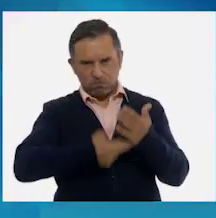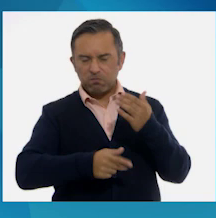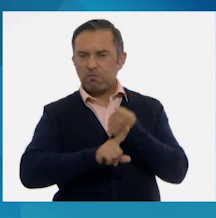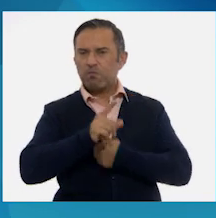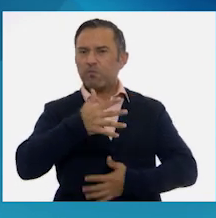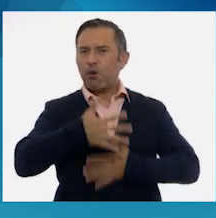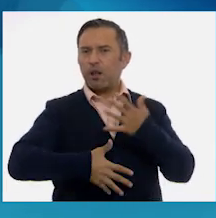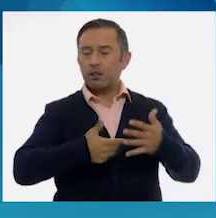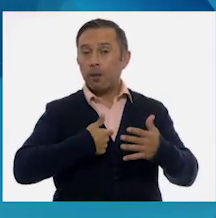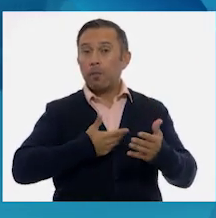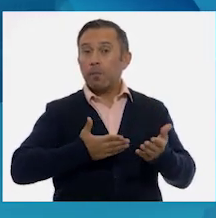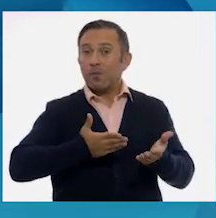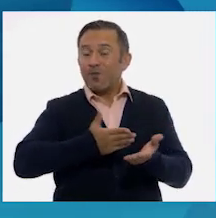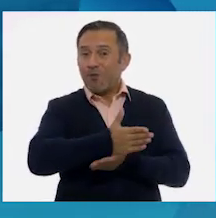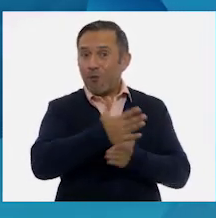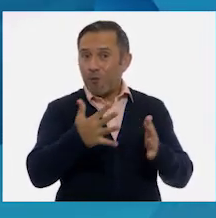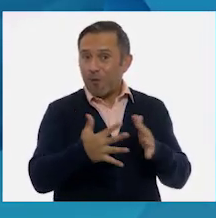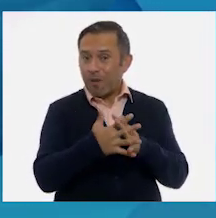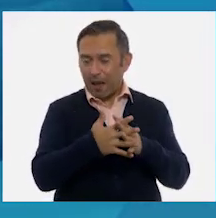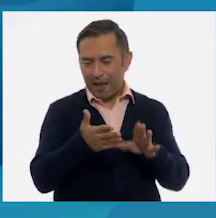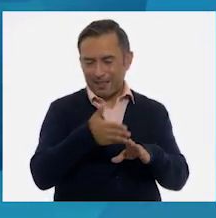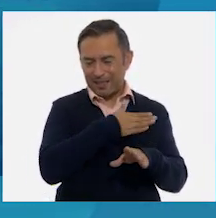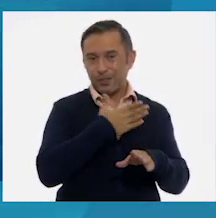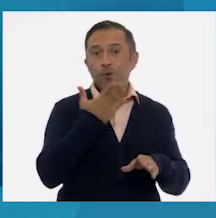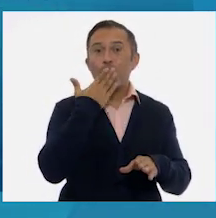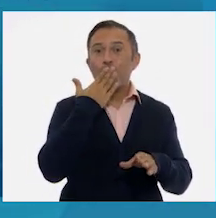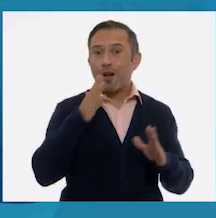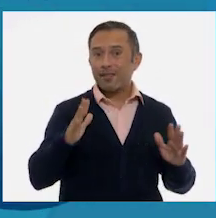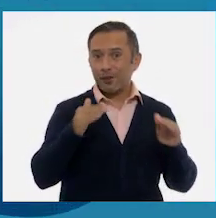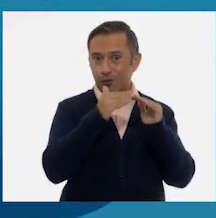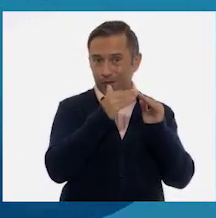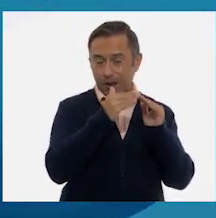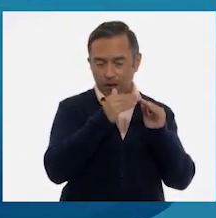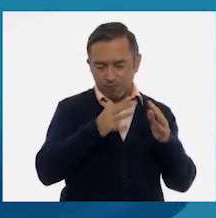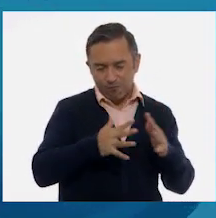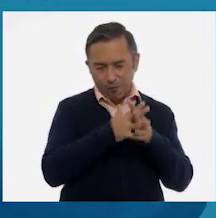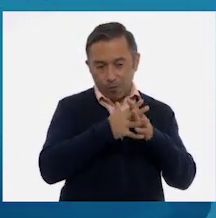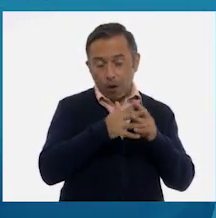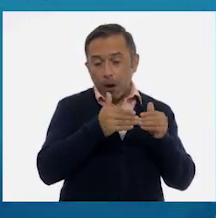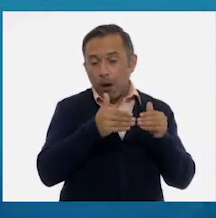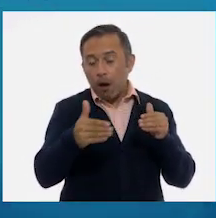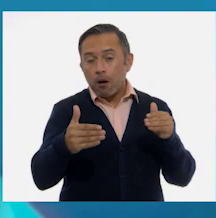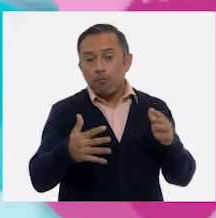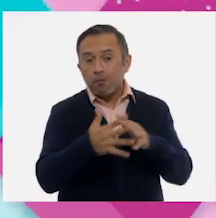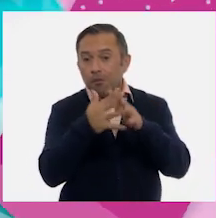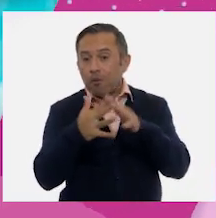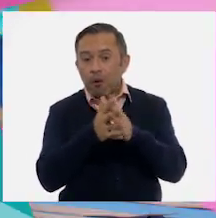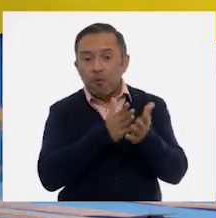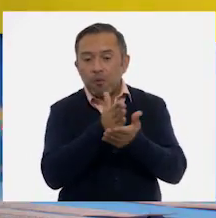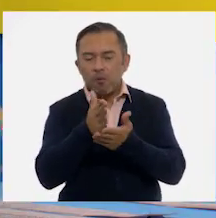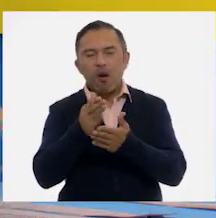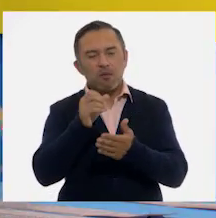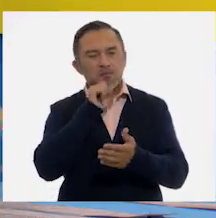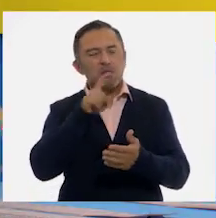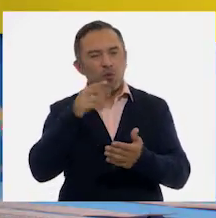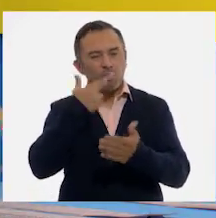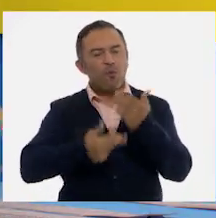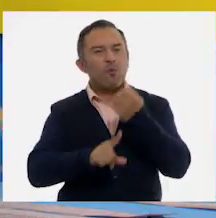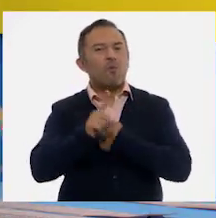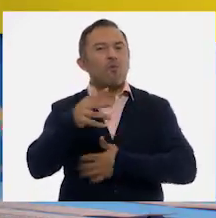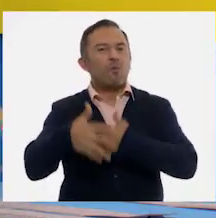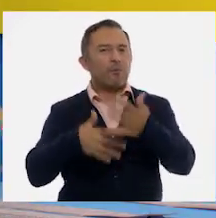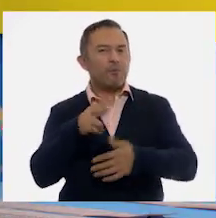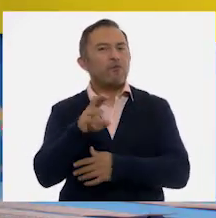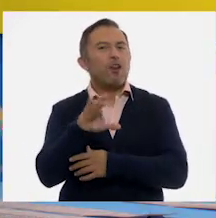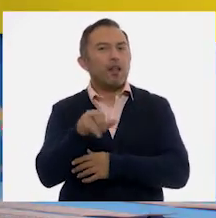conquistas que siguieron a la de México Tenochtitlan fueron igual de violentas. Así que podríamos decir que una consecuencia